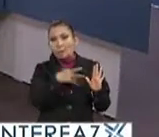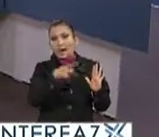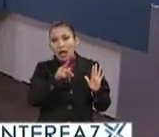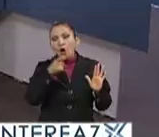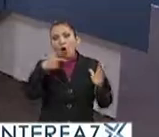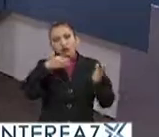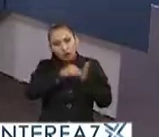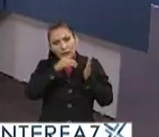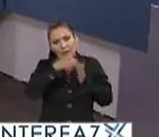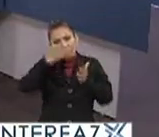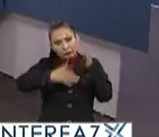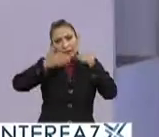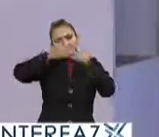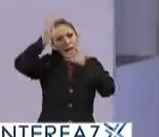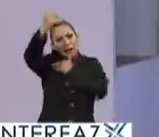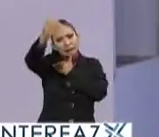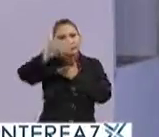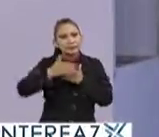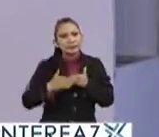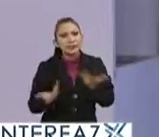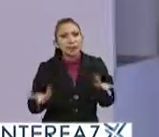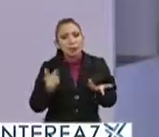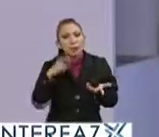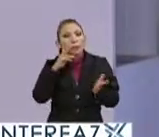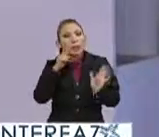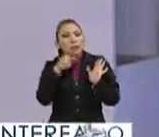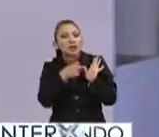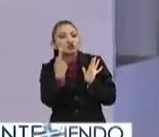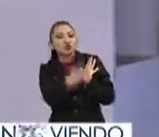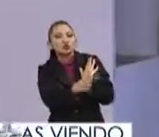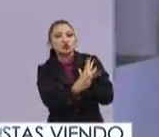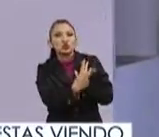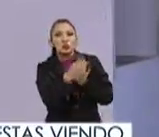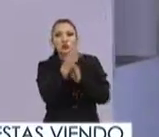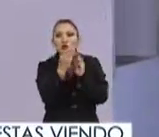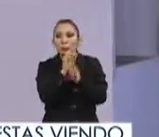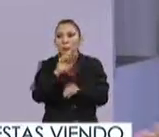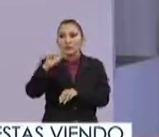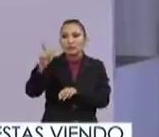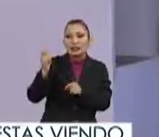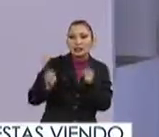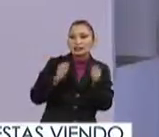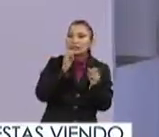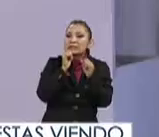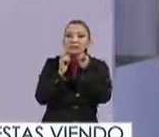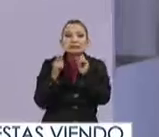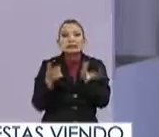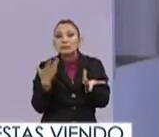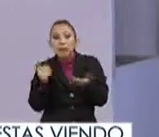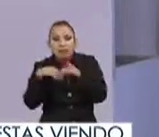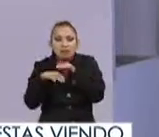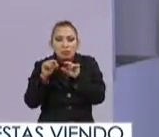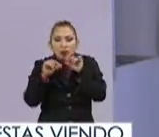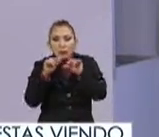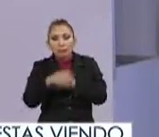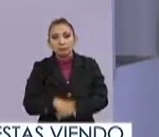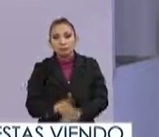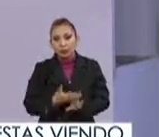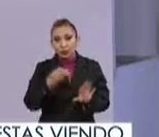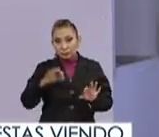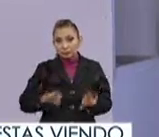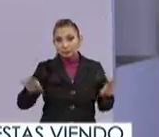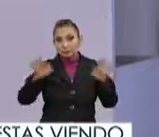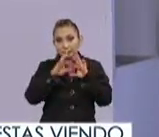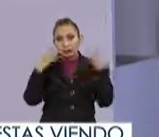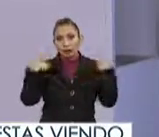y bueno, que tengan un aprobado de lo que es el mundo profesional, ¿no? Sí, sin duda Presentarse alguna. Muy